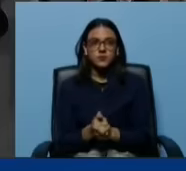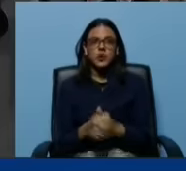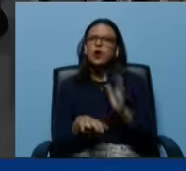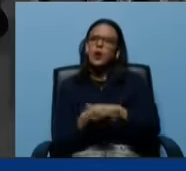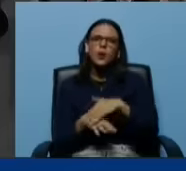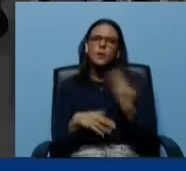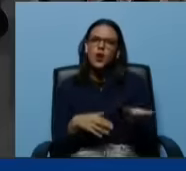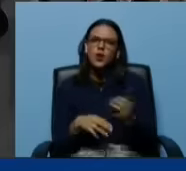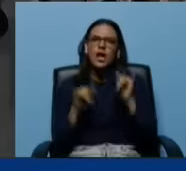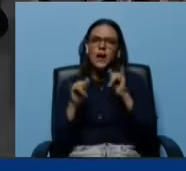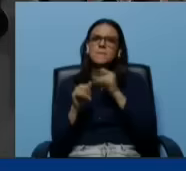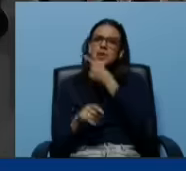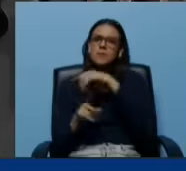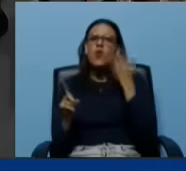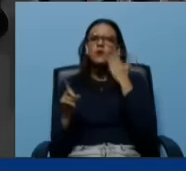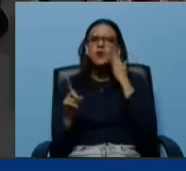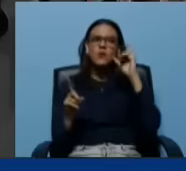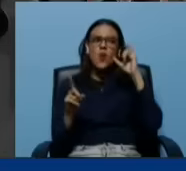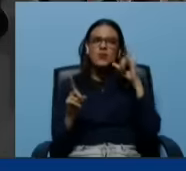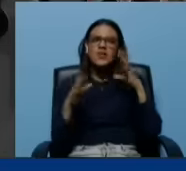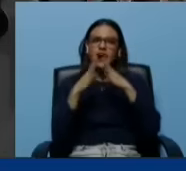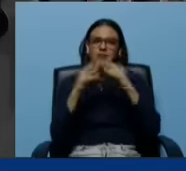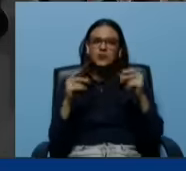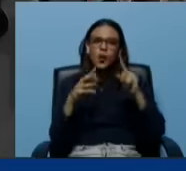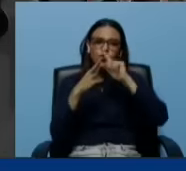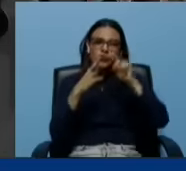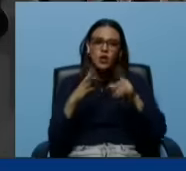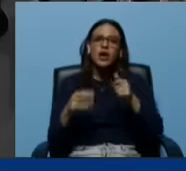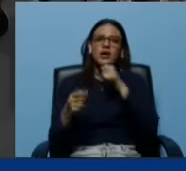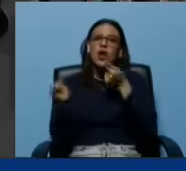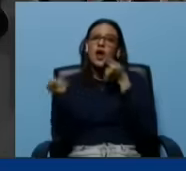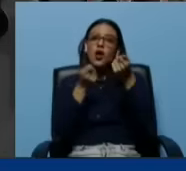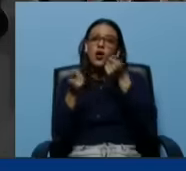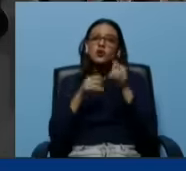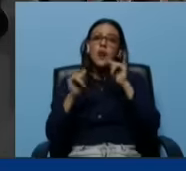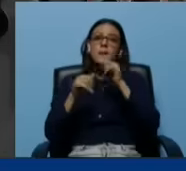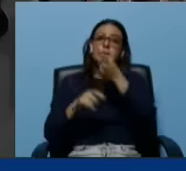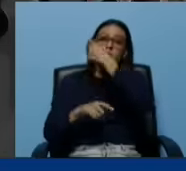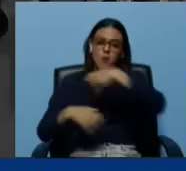Porque las redes en los Estados Unidos, controladas por las élites,